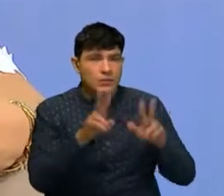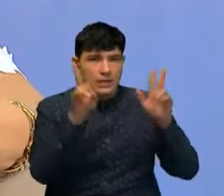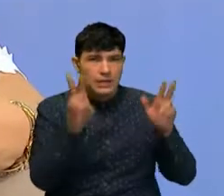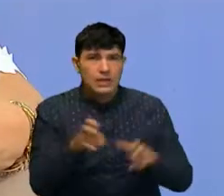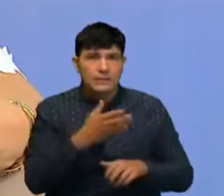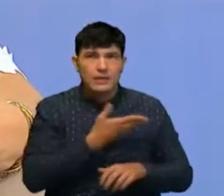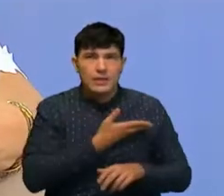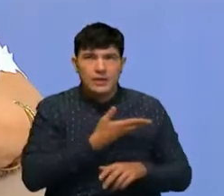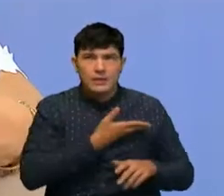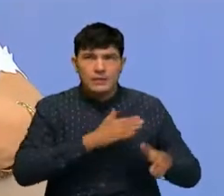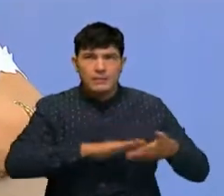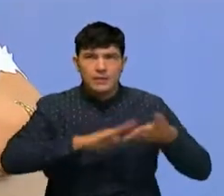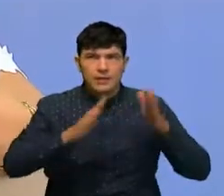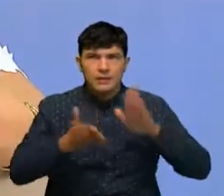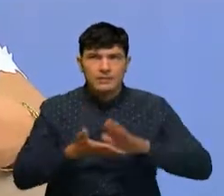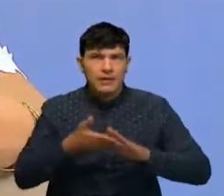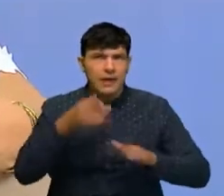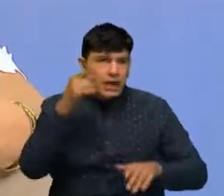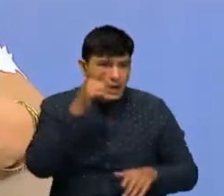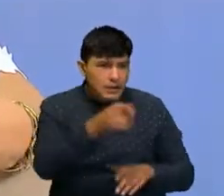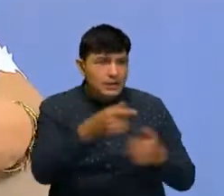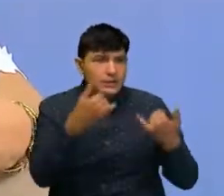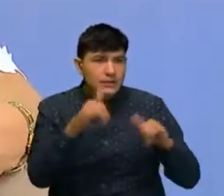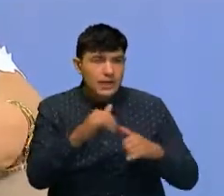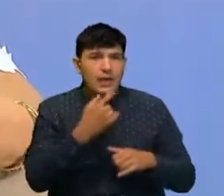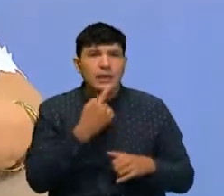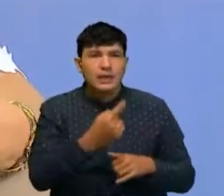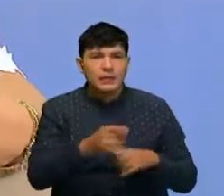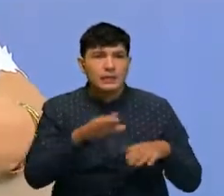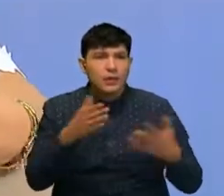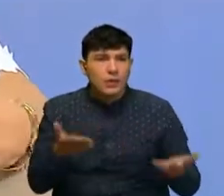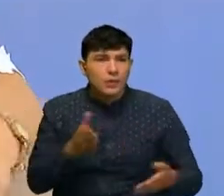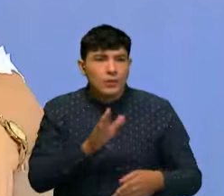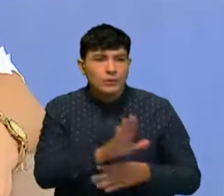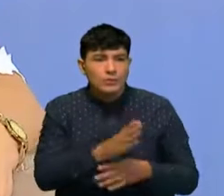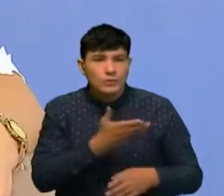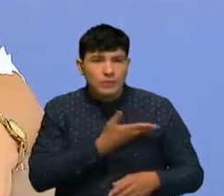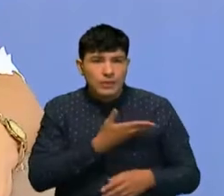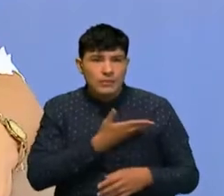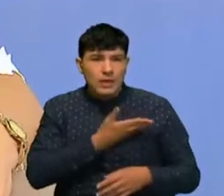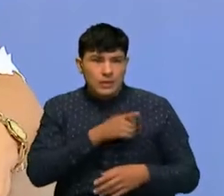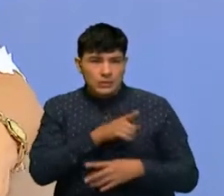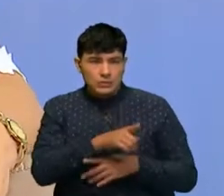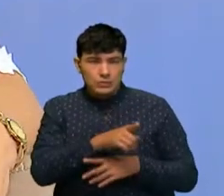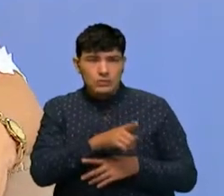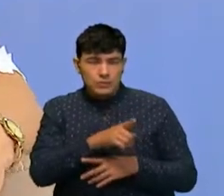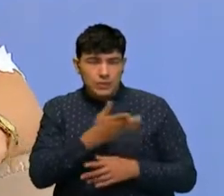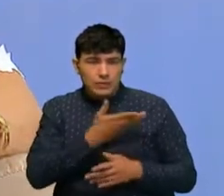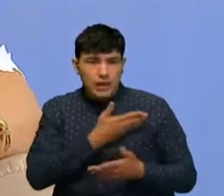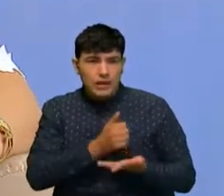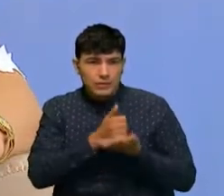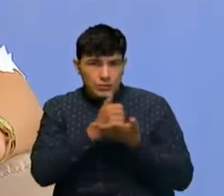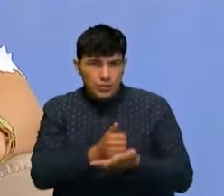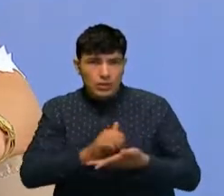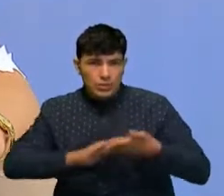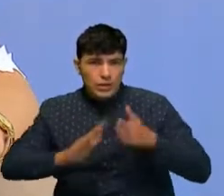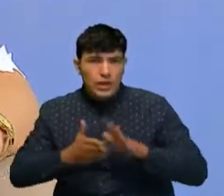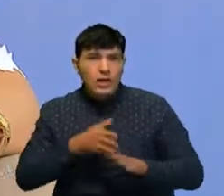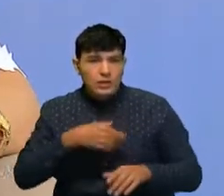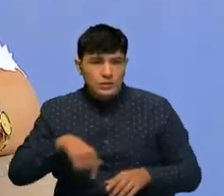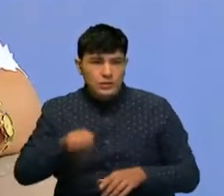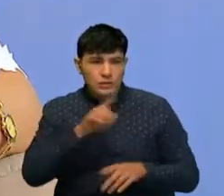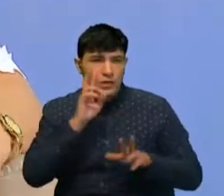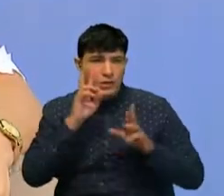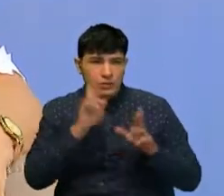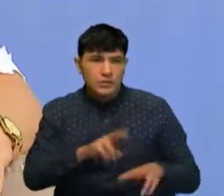madres comunitarias. Sí. Y allí ya señala cómo ellas tienen todos sus derechos laborales. Inclusive tiene